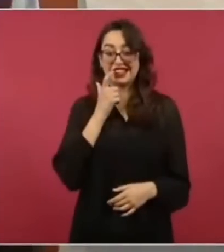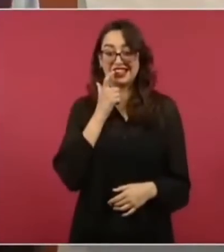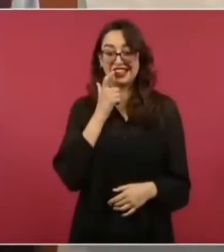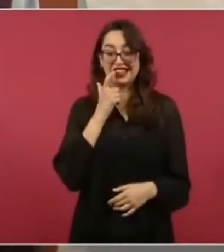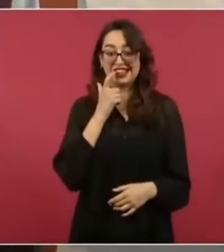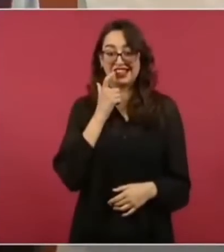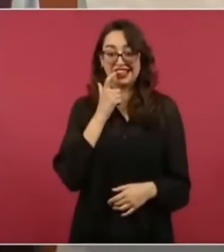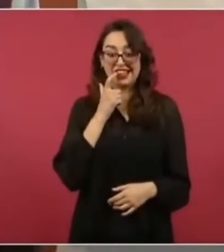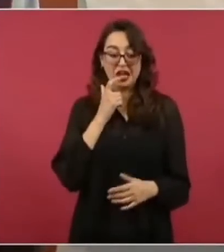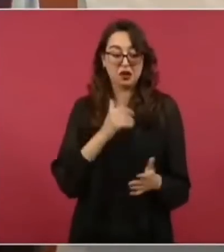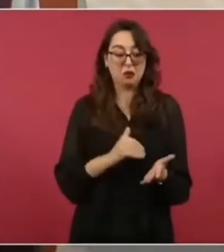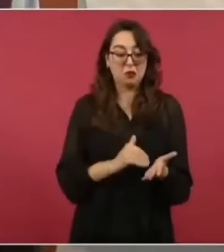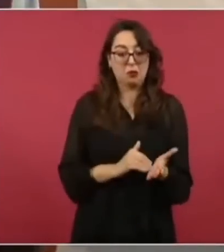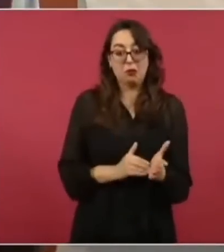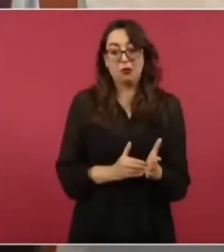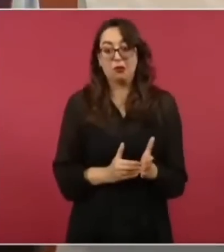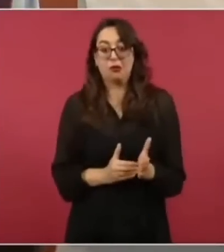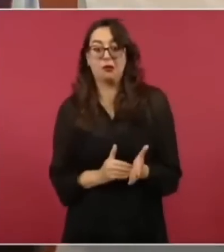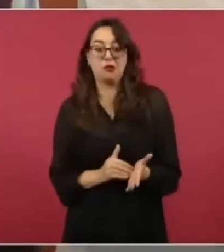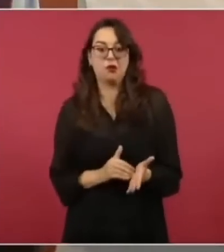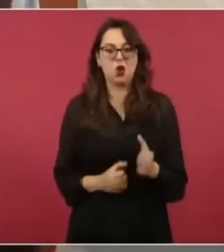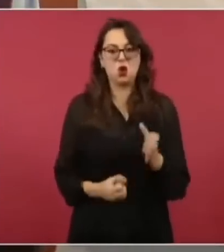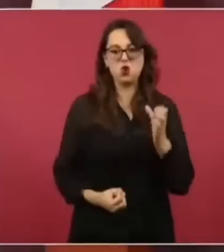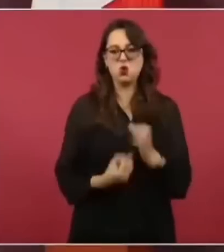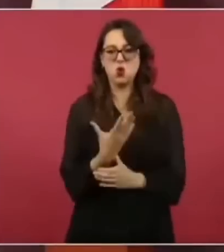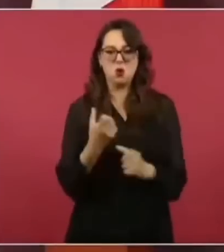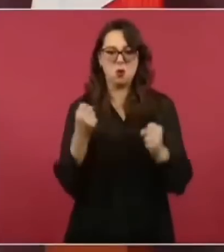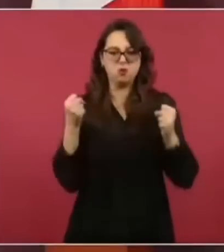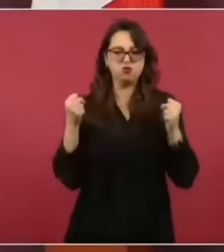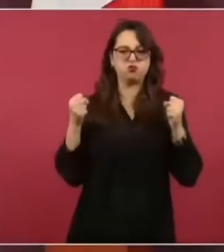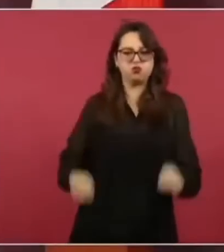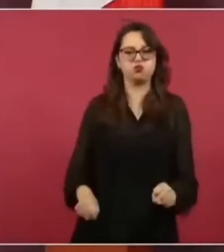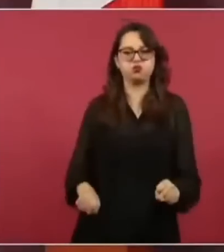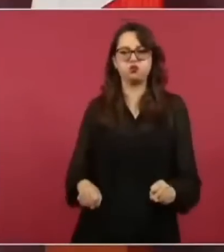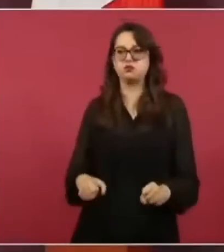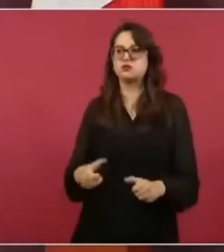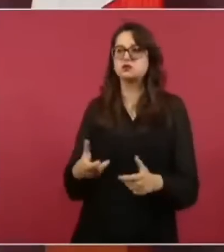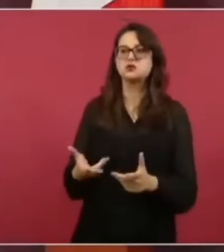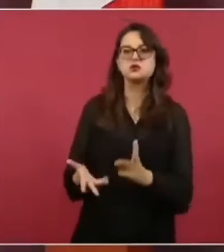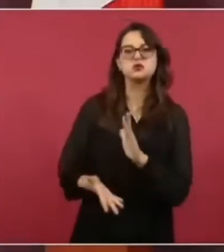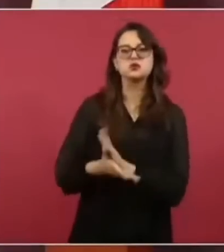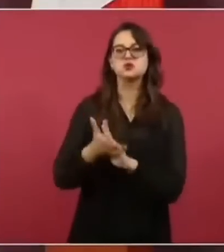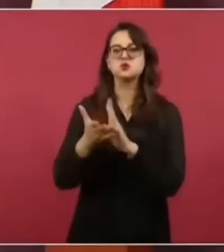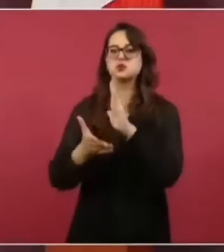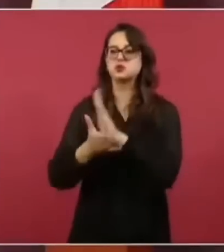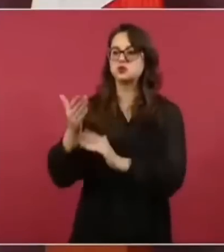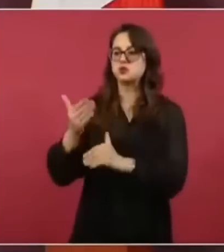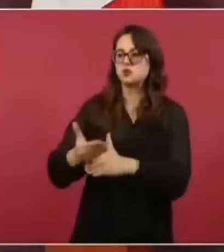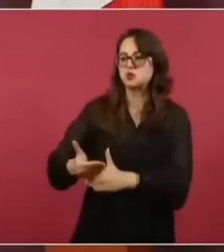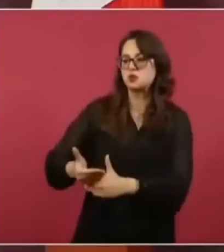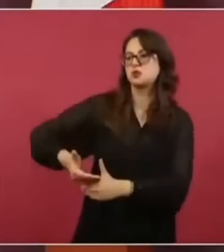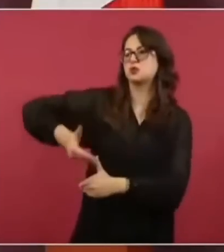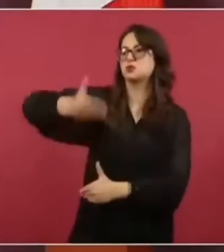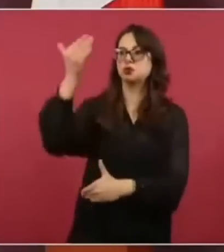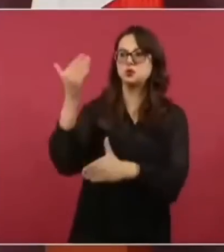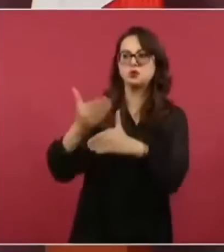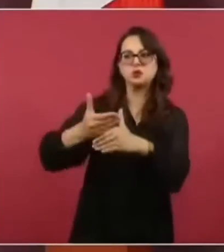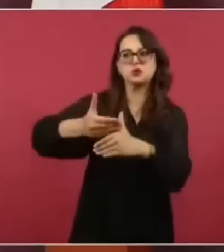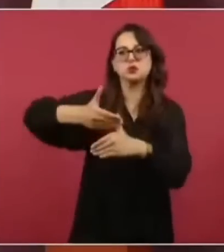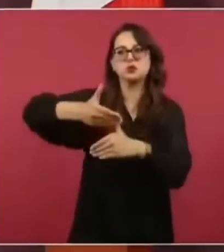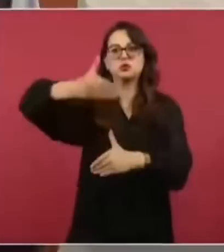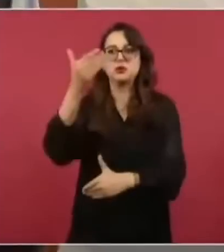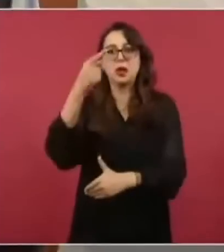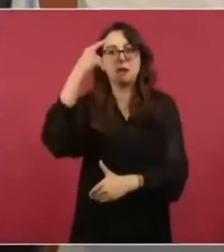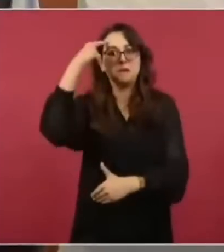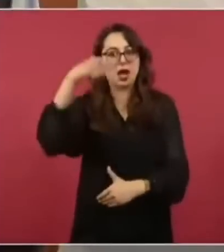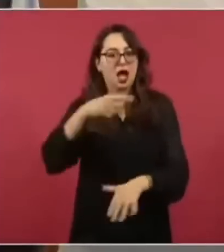neofascistas quieren construir muros para hacer de Estados Unidos un enorme